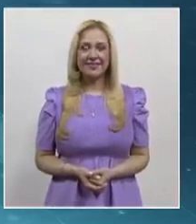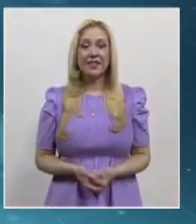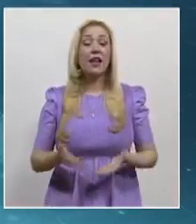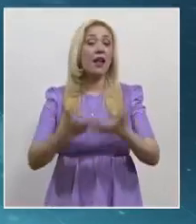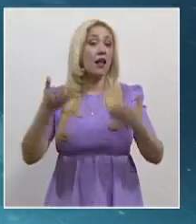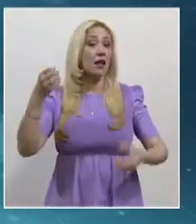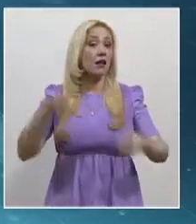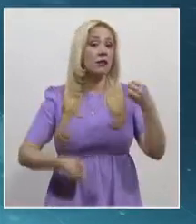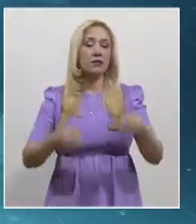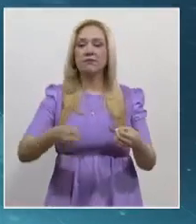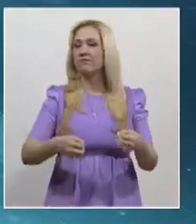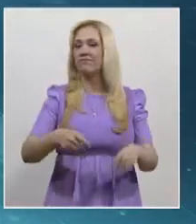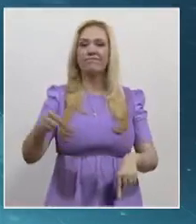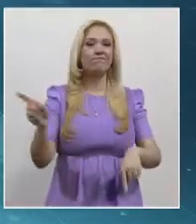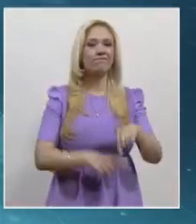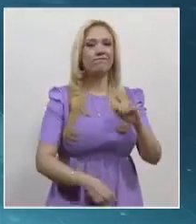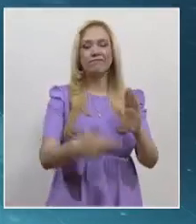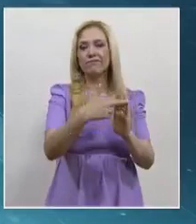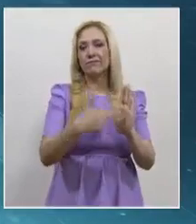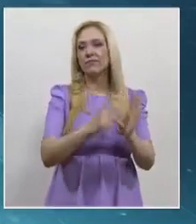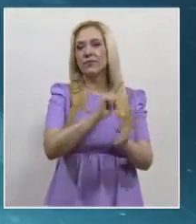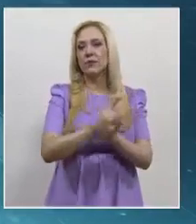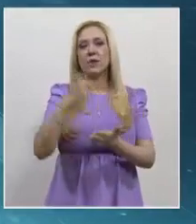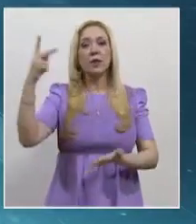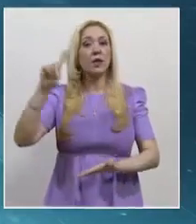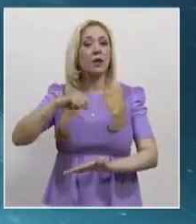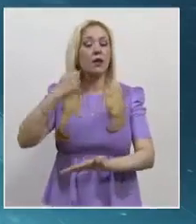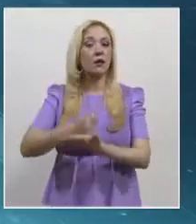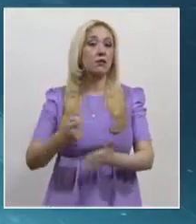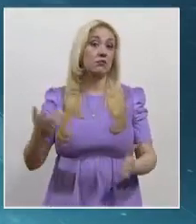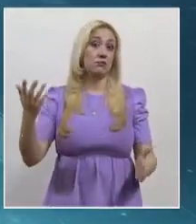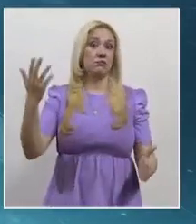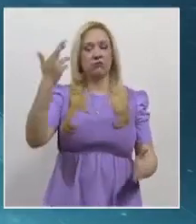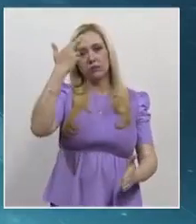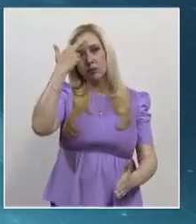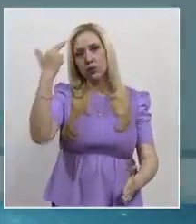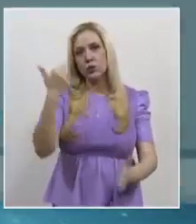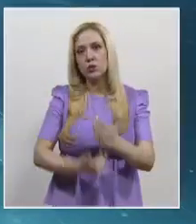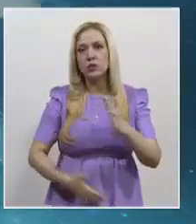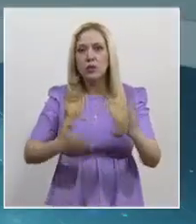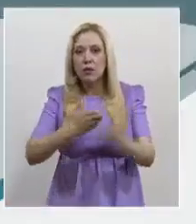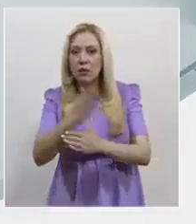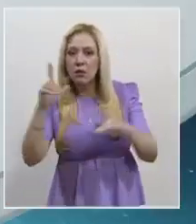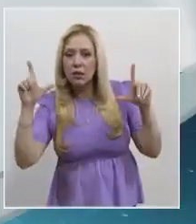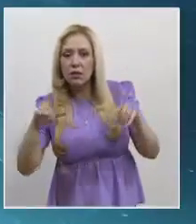La Corte invalidó disposición de Tamaulipas que sancionaba el delito de ciberacoso.